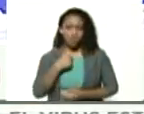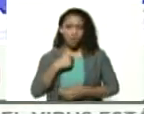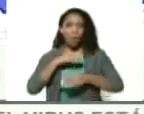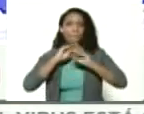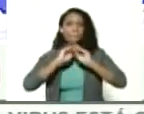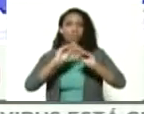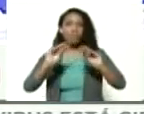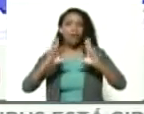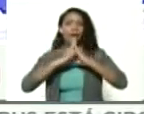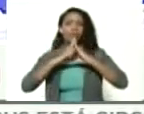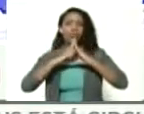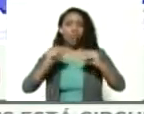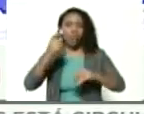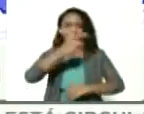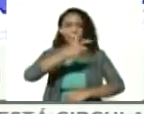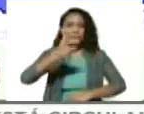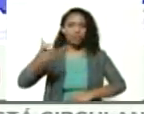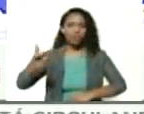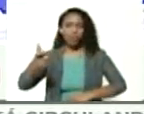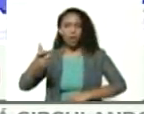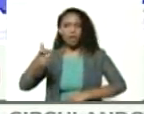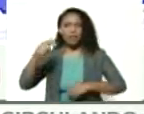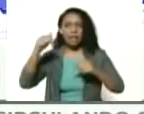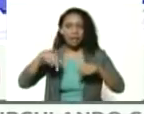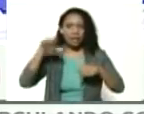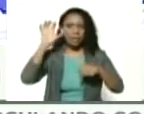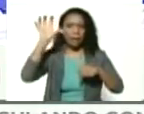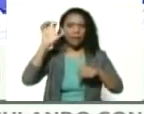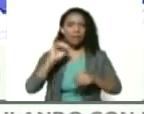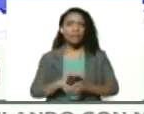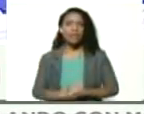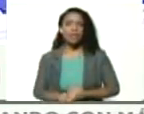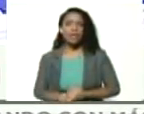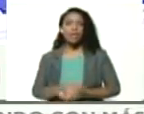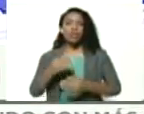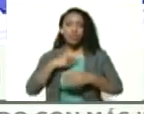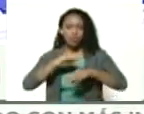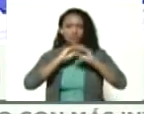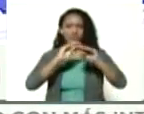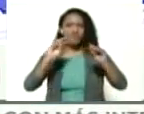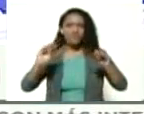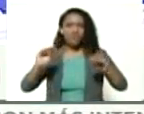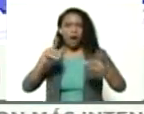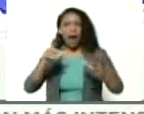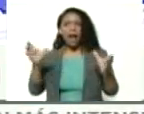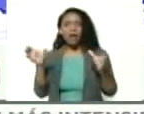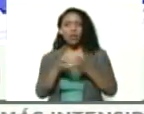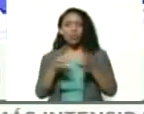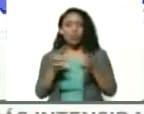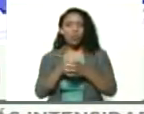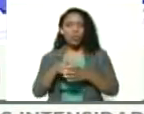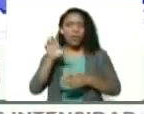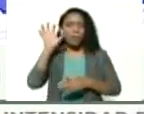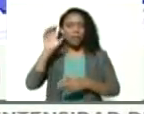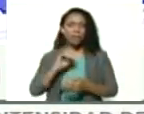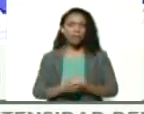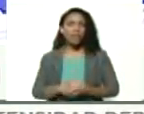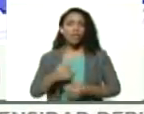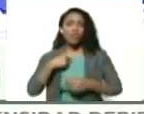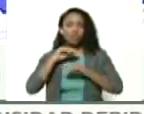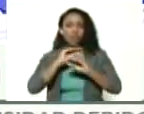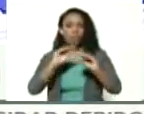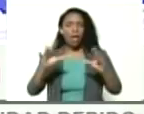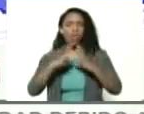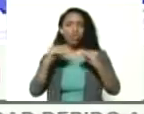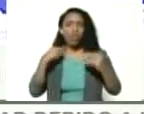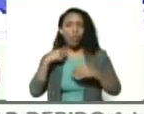llamado a todos los ciudadanos y ciudadanas del país. Le hago un llamado al Congreso de la Patria. Le hago un llamado a